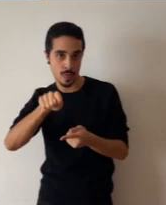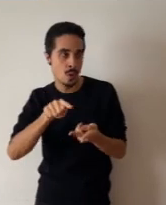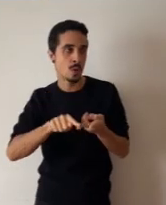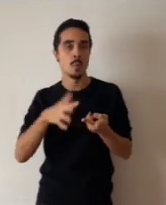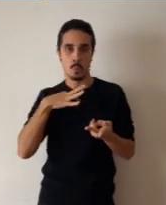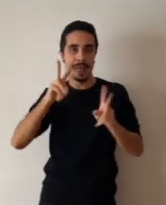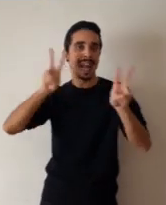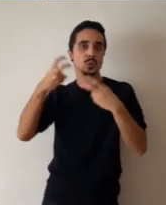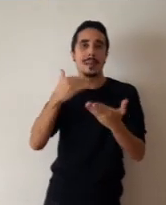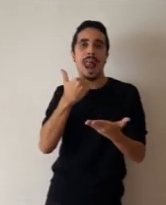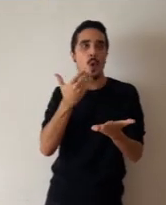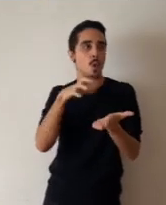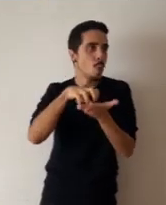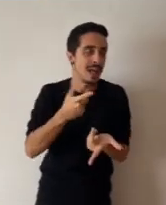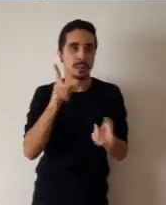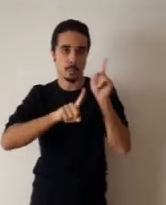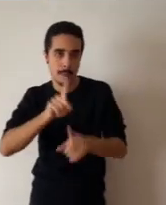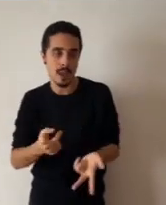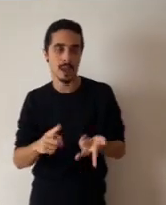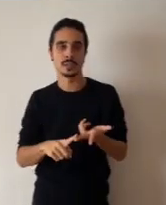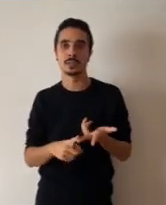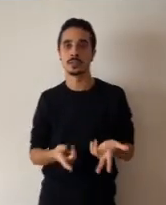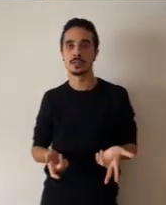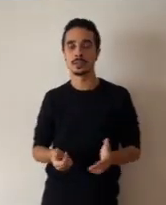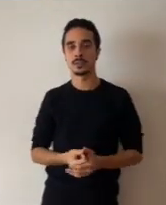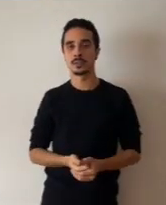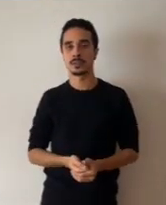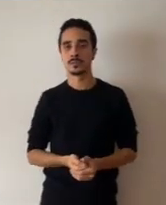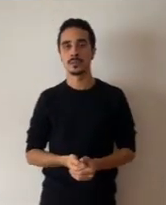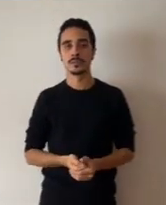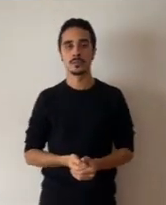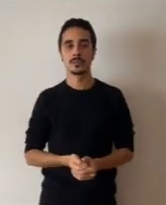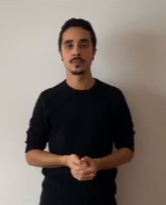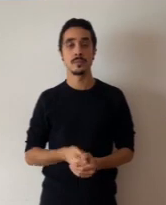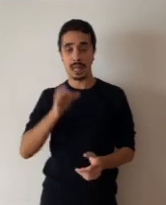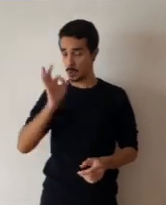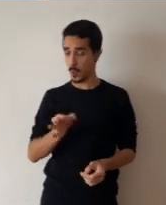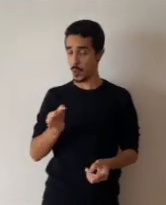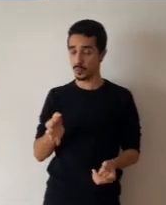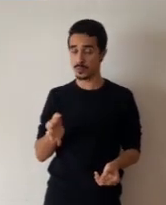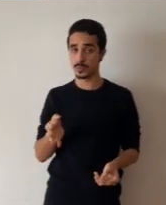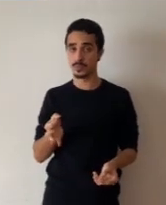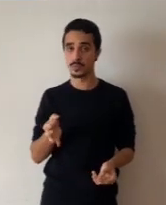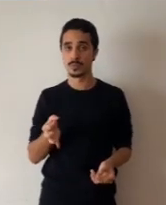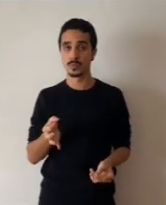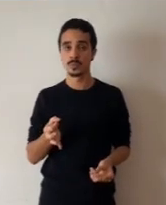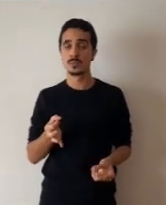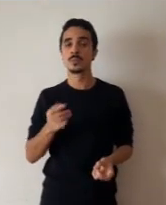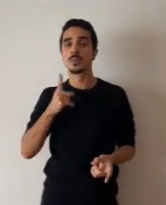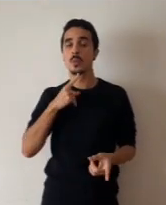nos pueden ayudar a resolver a lo mejor algunos problemas, o por lo menos seguro que